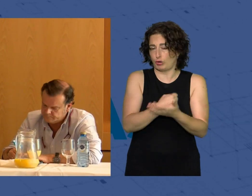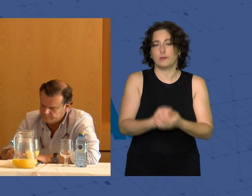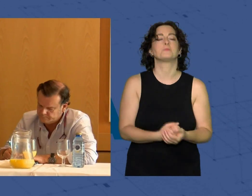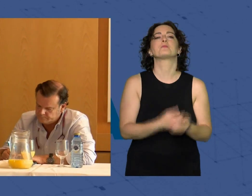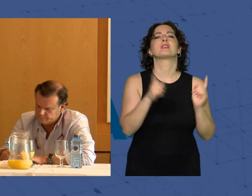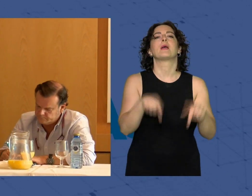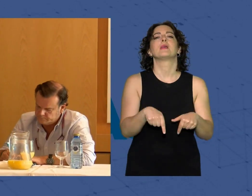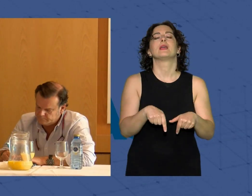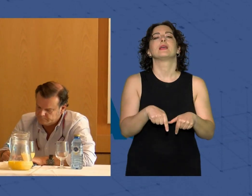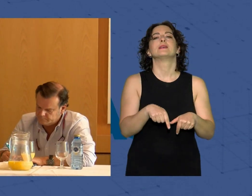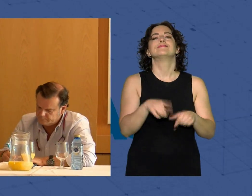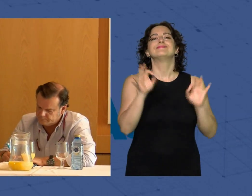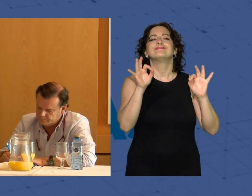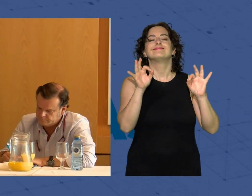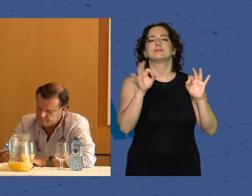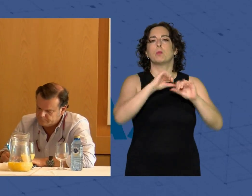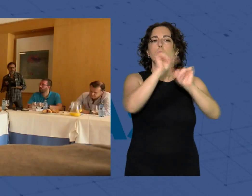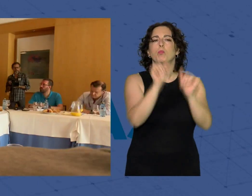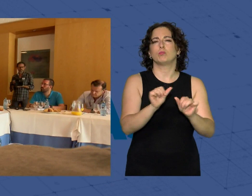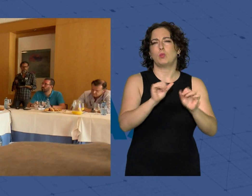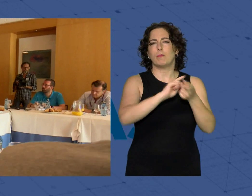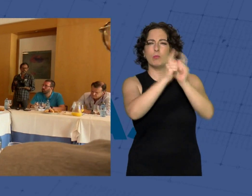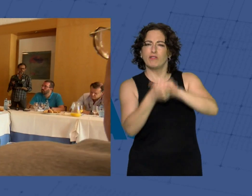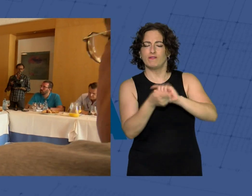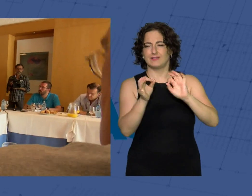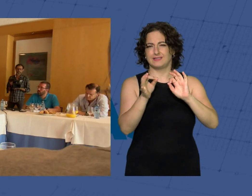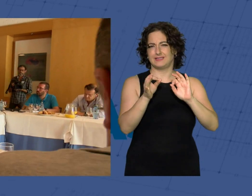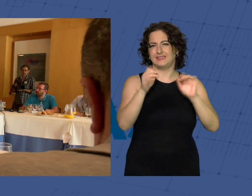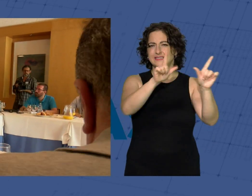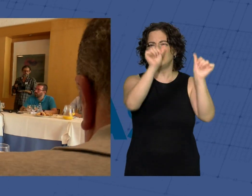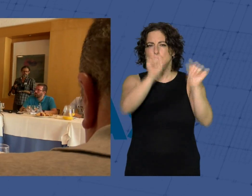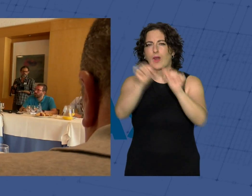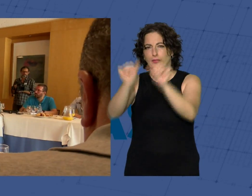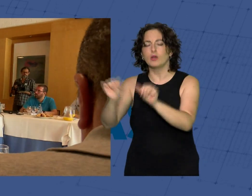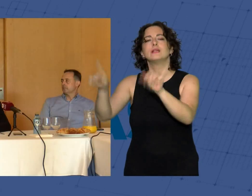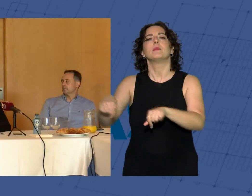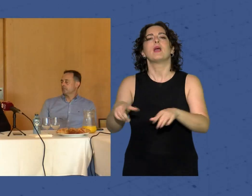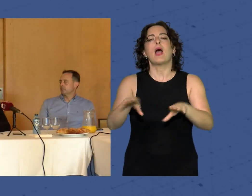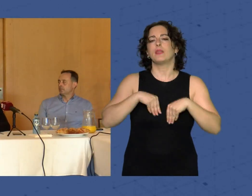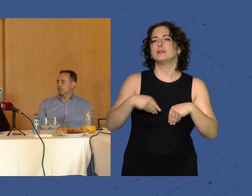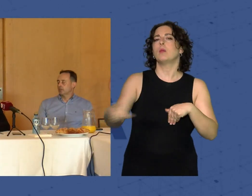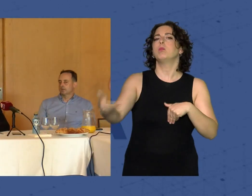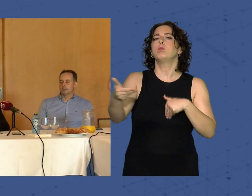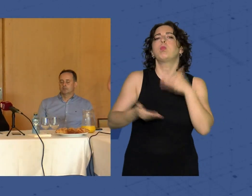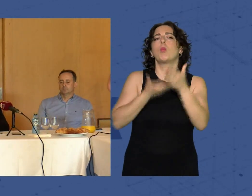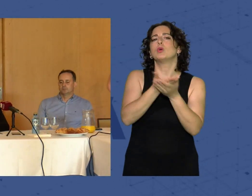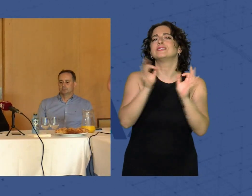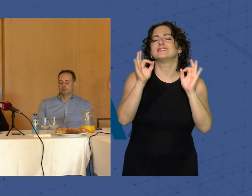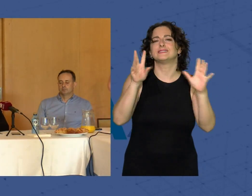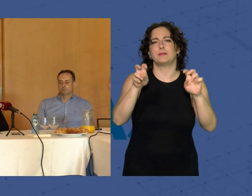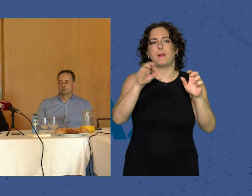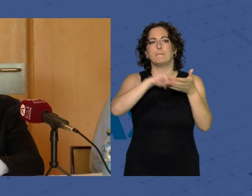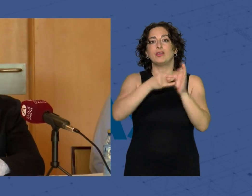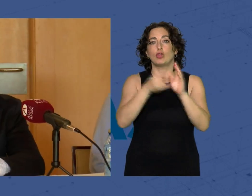También se estudia la modificación del mapa de titulaciones y se atienden propuestas acerca de los métodos de enseñanza que incorporen